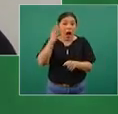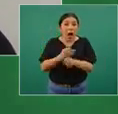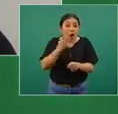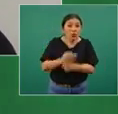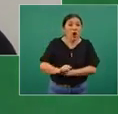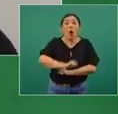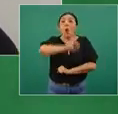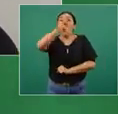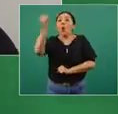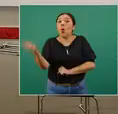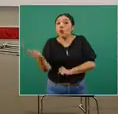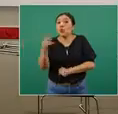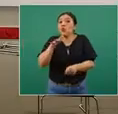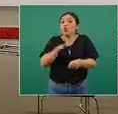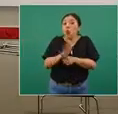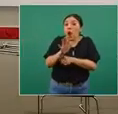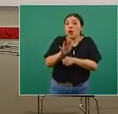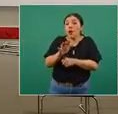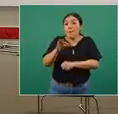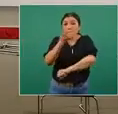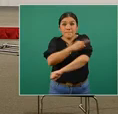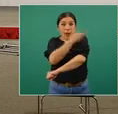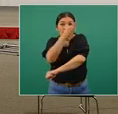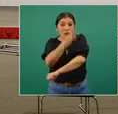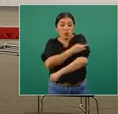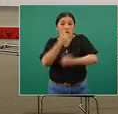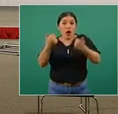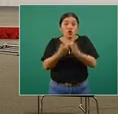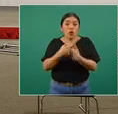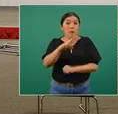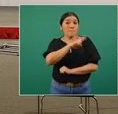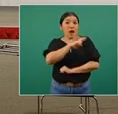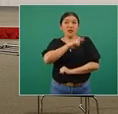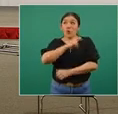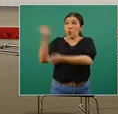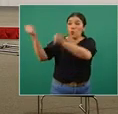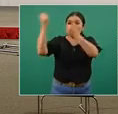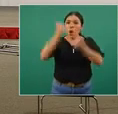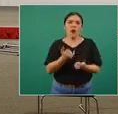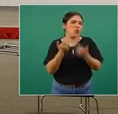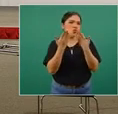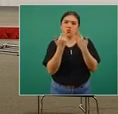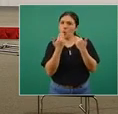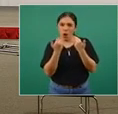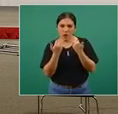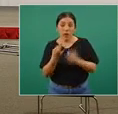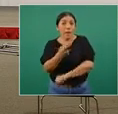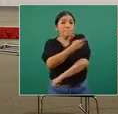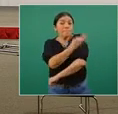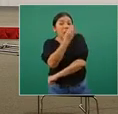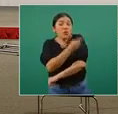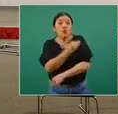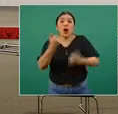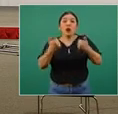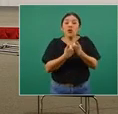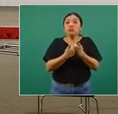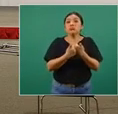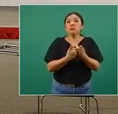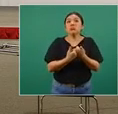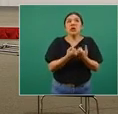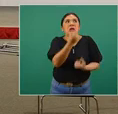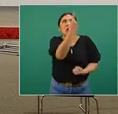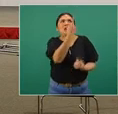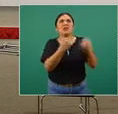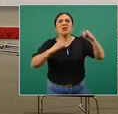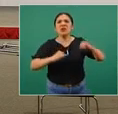hay disponible ninguna vacuna a través de algún medio particular, no hay ninguna vacuna a través, en este caso, de alguna